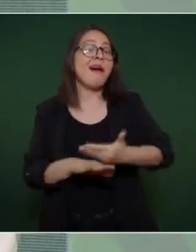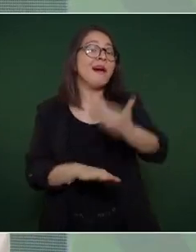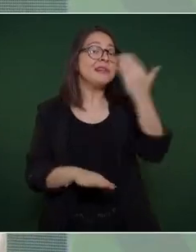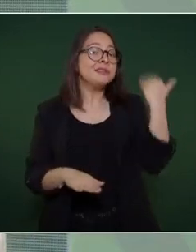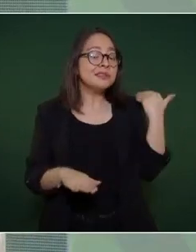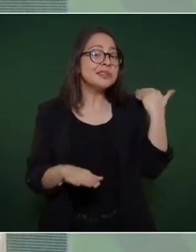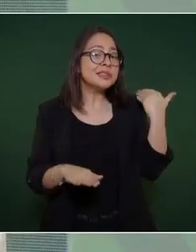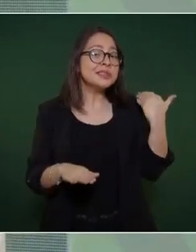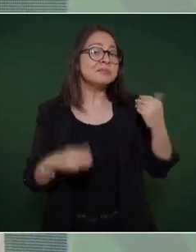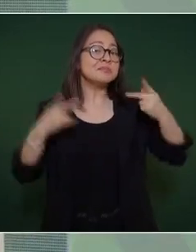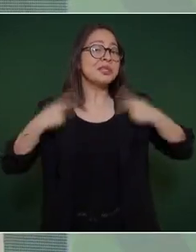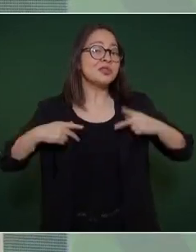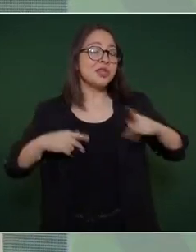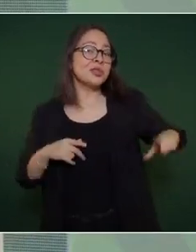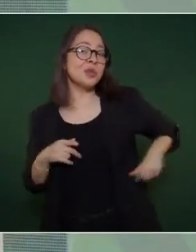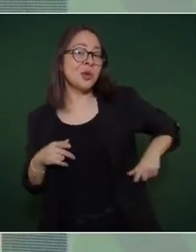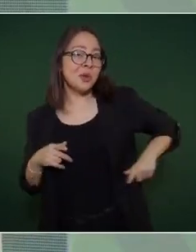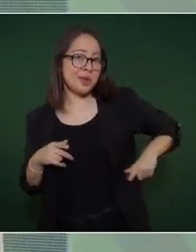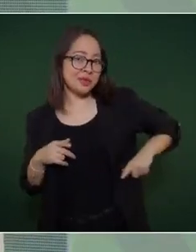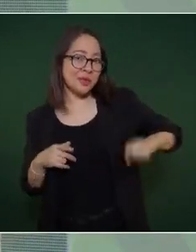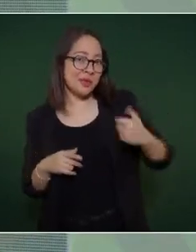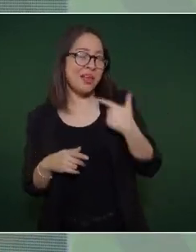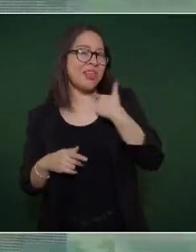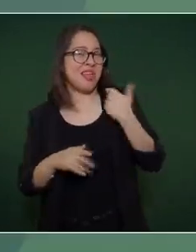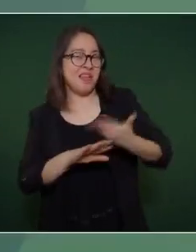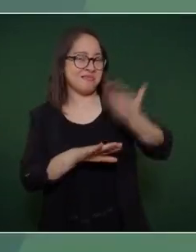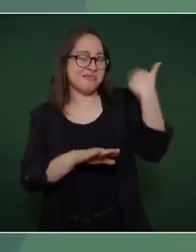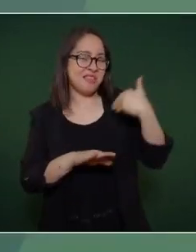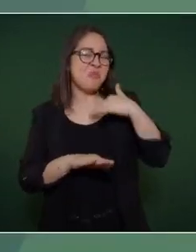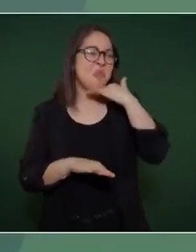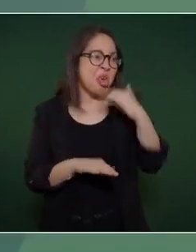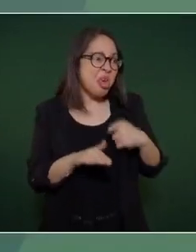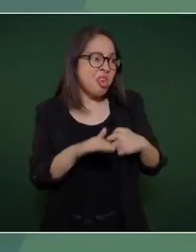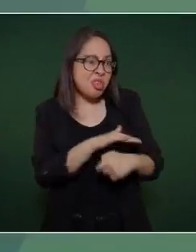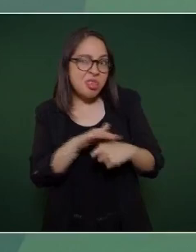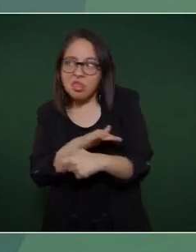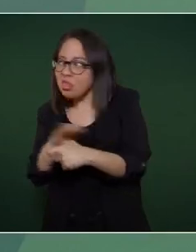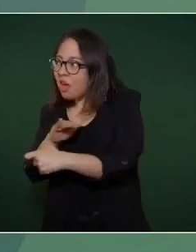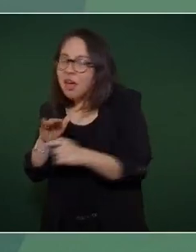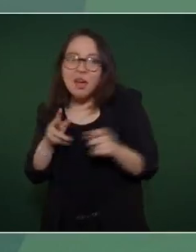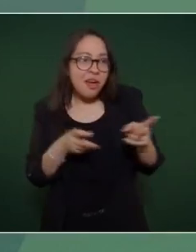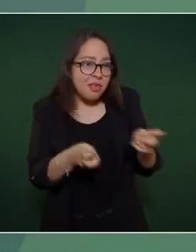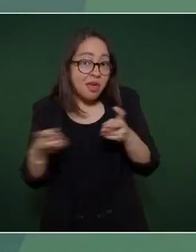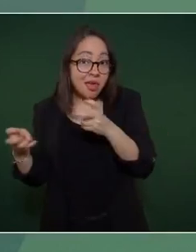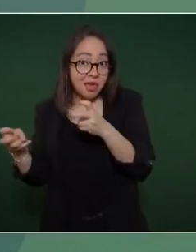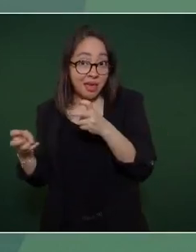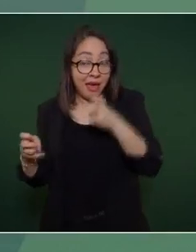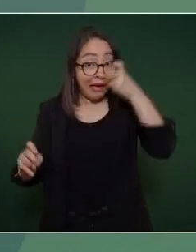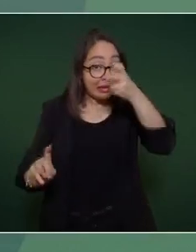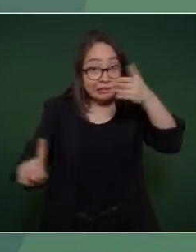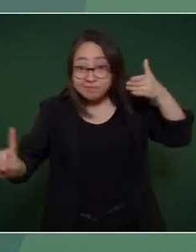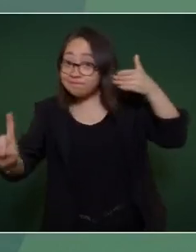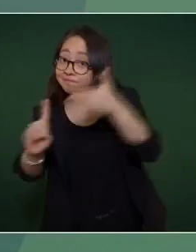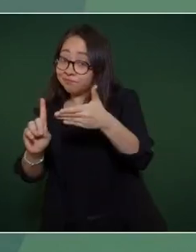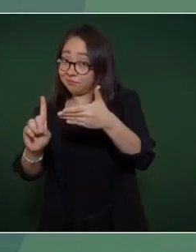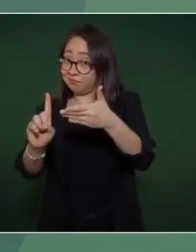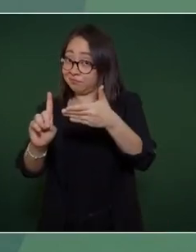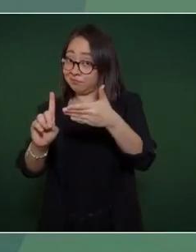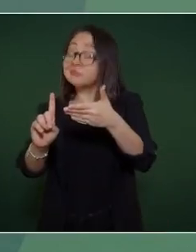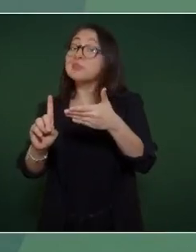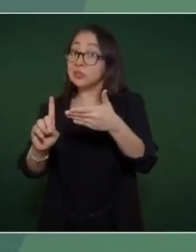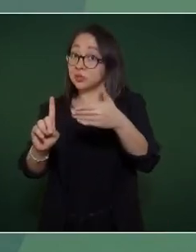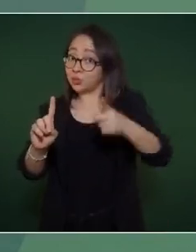Ese es el tema central. No olvidarlo, porque